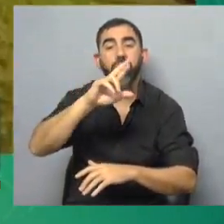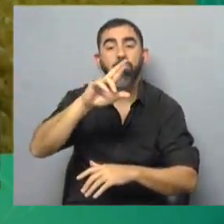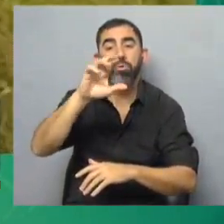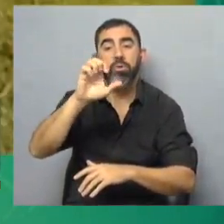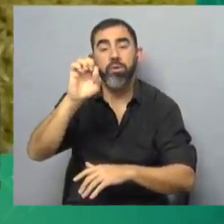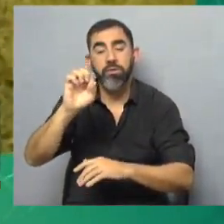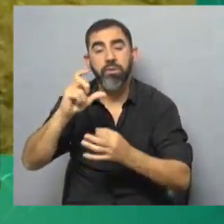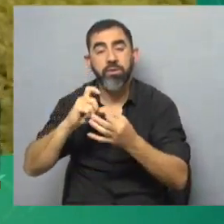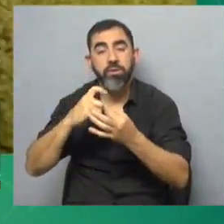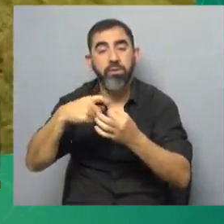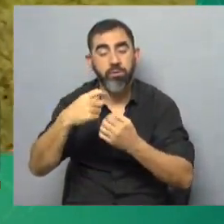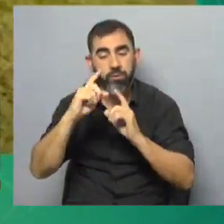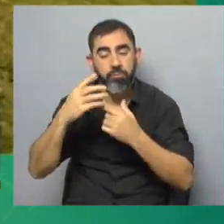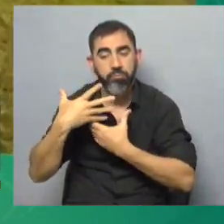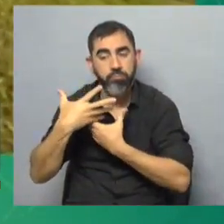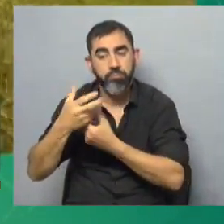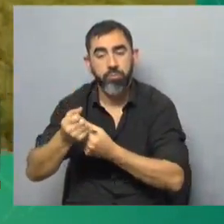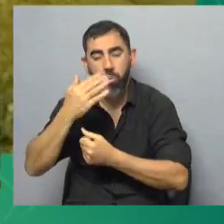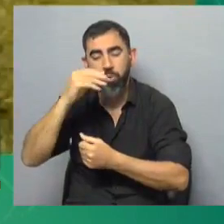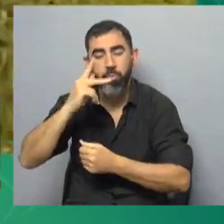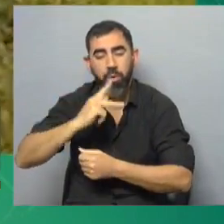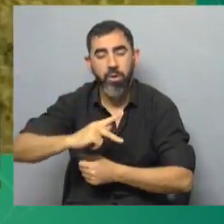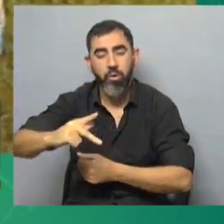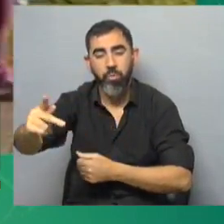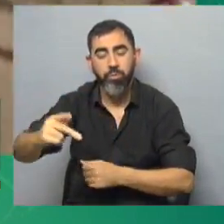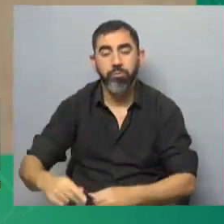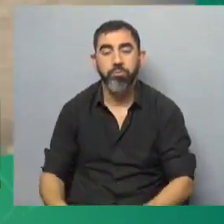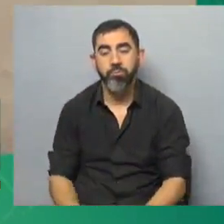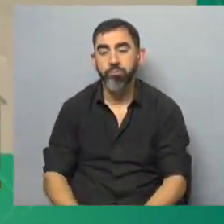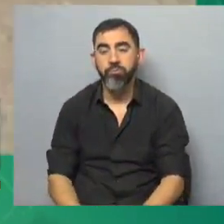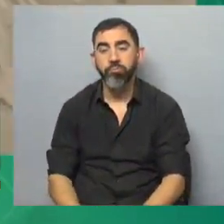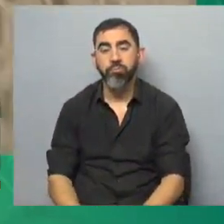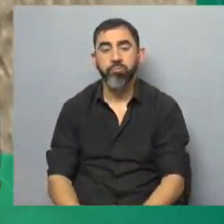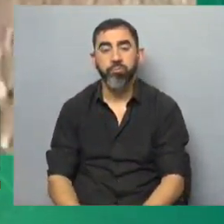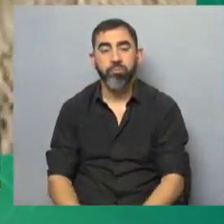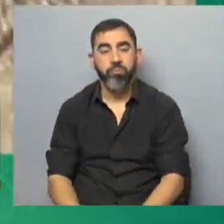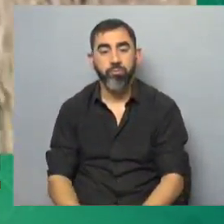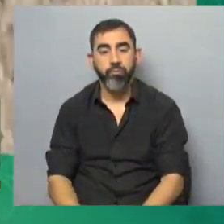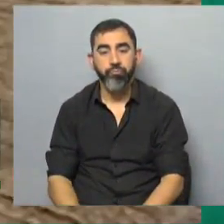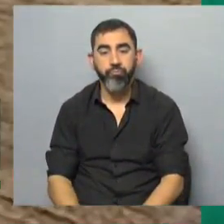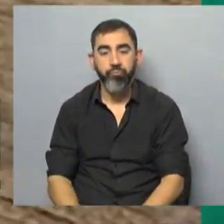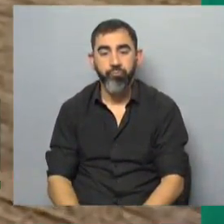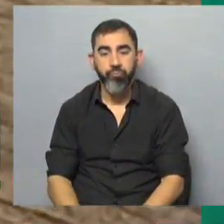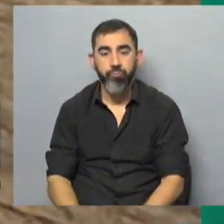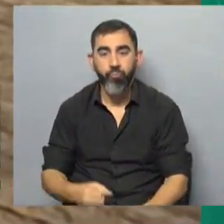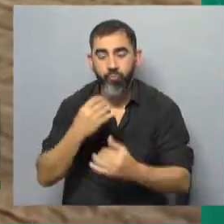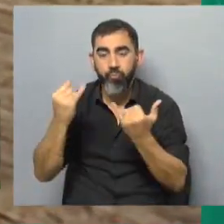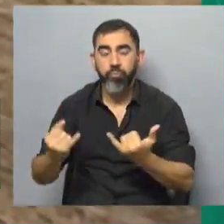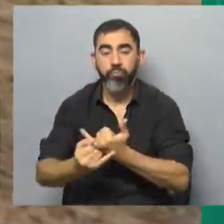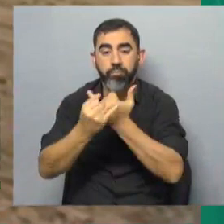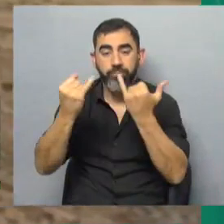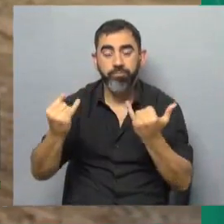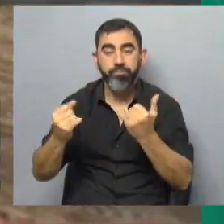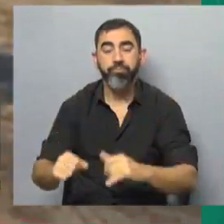bueno, se ha unido también a los últimos kilómetros de esta marcha. Raúl, bienvenido, ¿cómo estás? Buen día, ¿cómo están ustedes por ahí? Muy